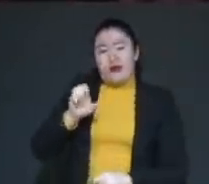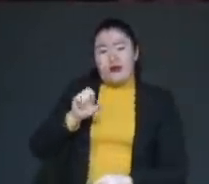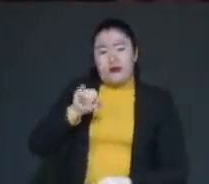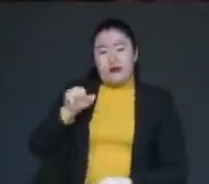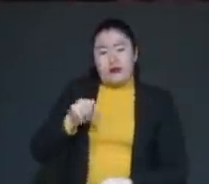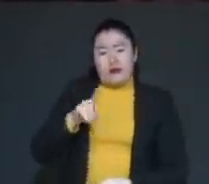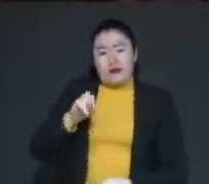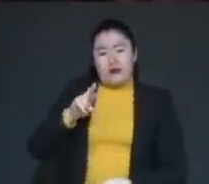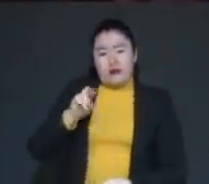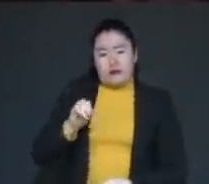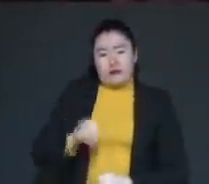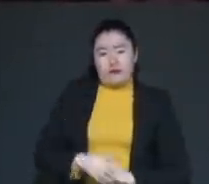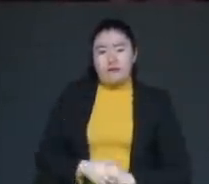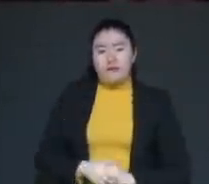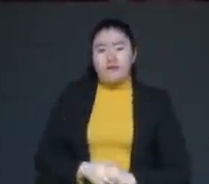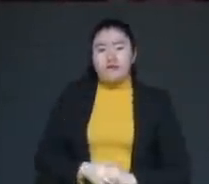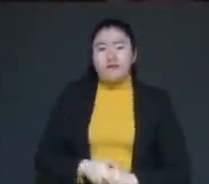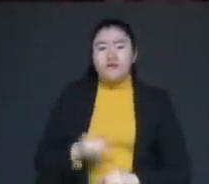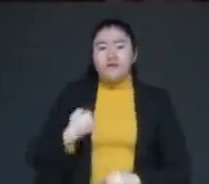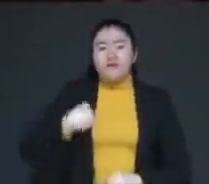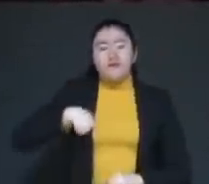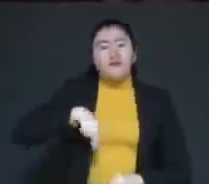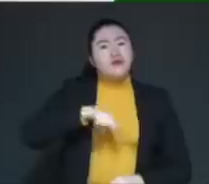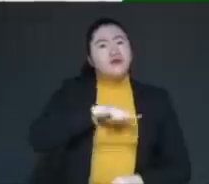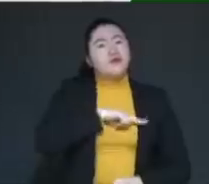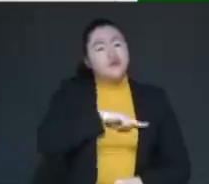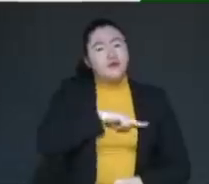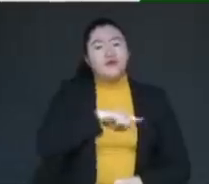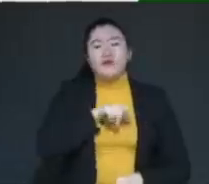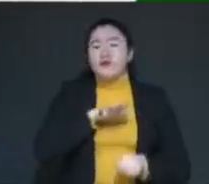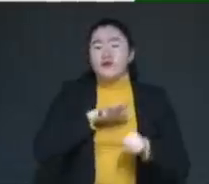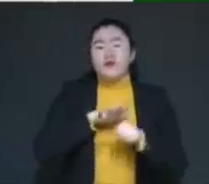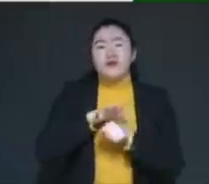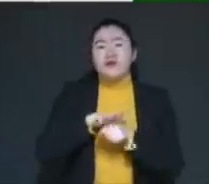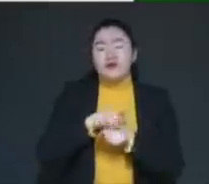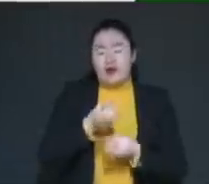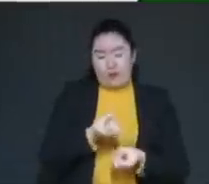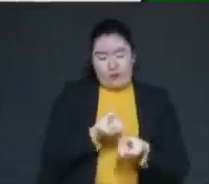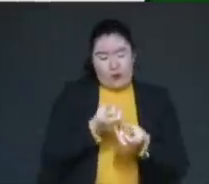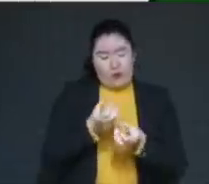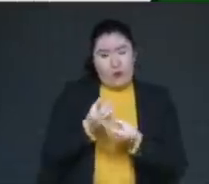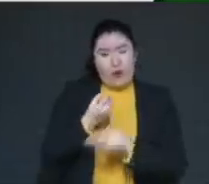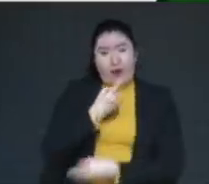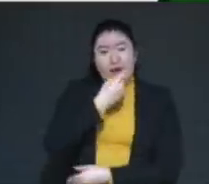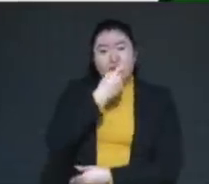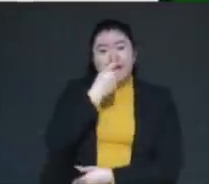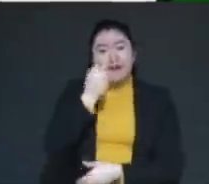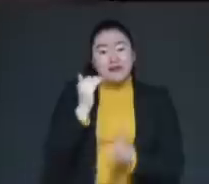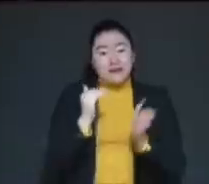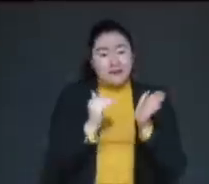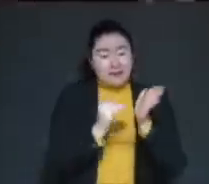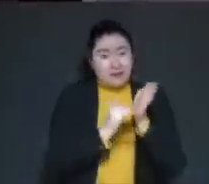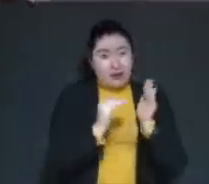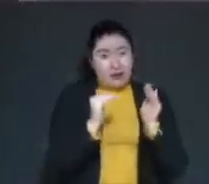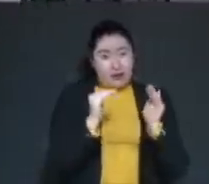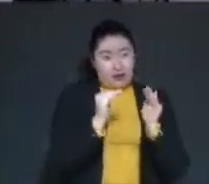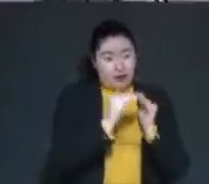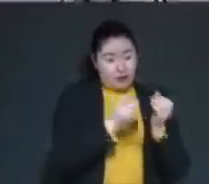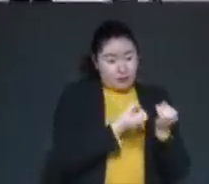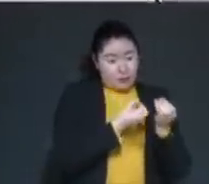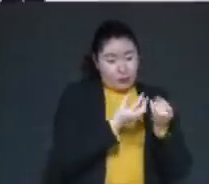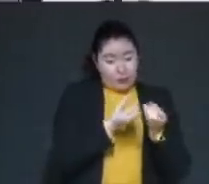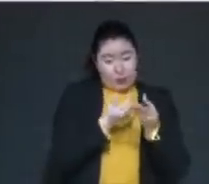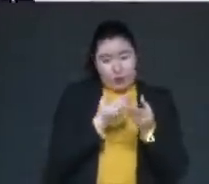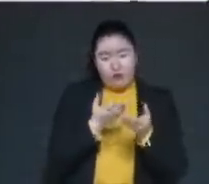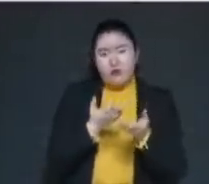estamos destinando alrededor de recursos para alrededor de 100,000 viviendas y dirían, ¿y por qué no llegamos a las